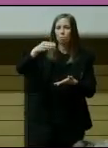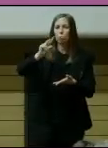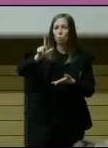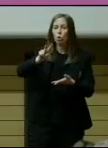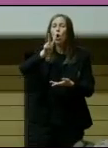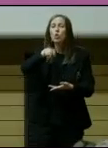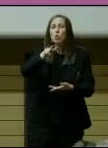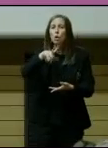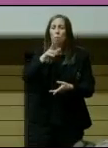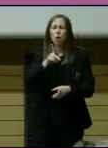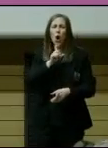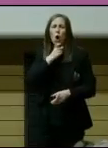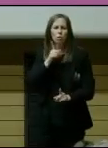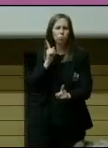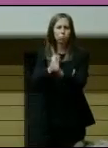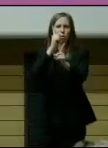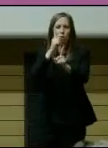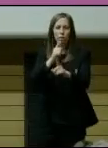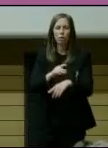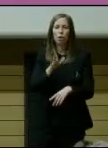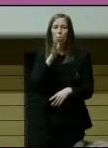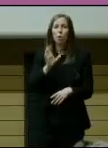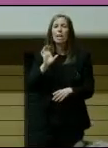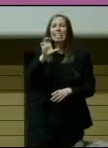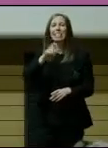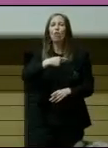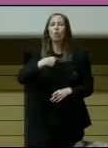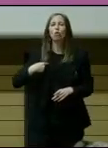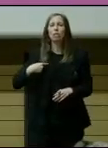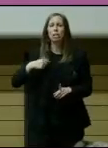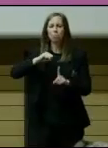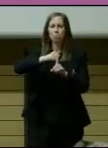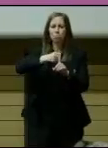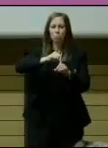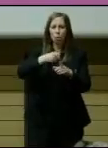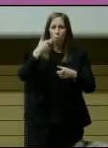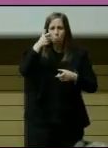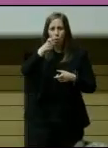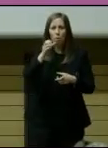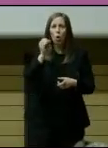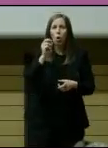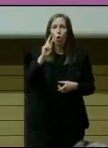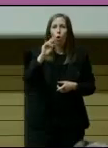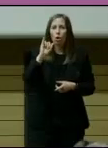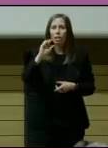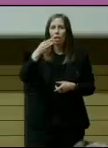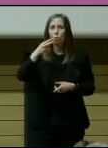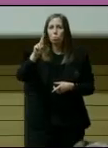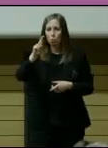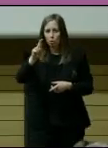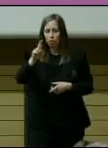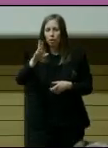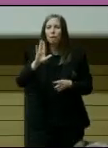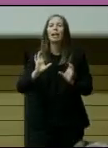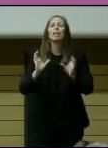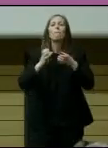porque odian a muerte a los chinos, porque el Estado chino oprime al pueblo uigur. Y antes, vale, sí que son